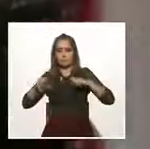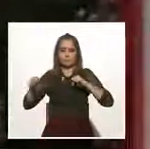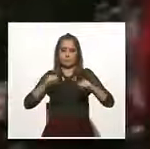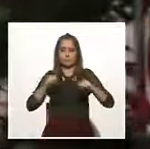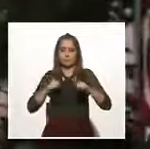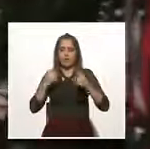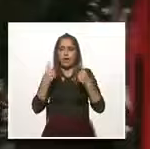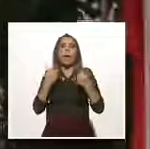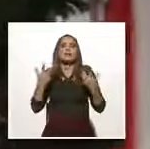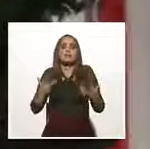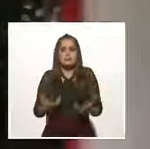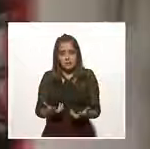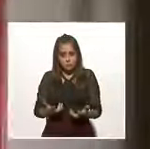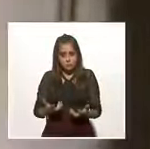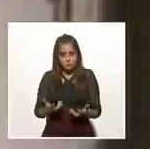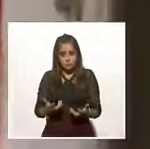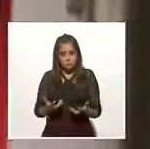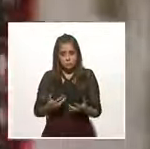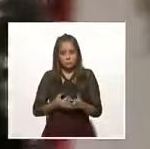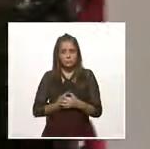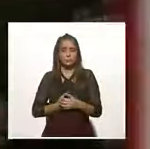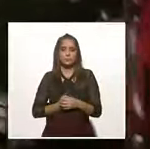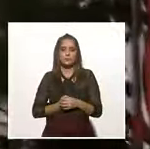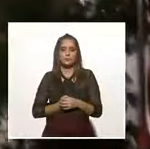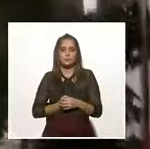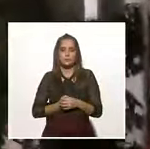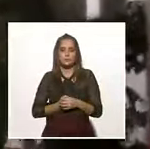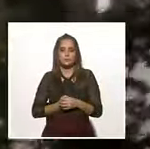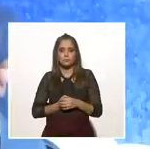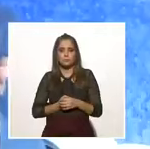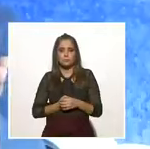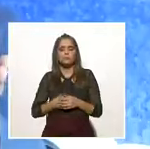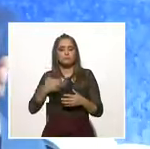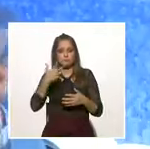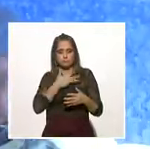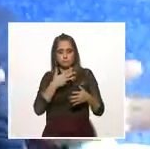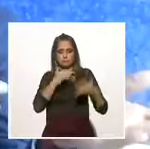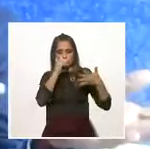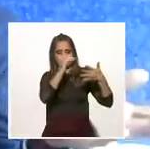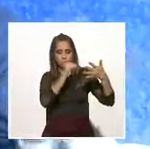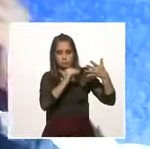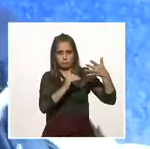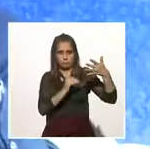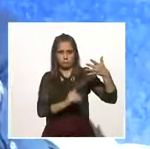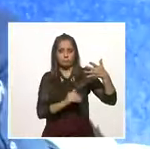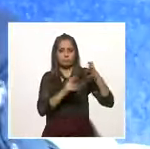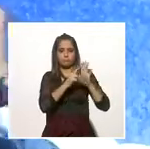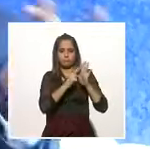¿qué es lo que se hace? Que sí, hay formatos, digo el formato